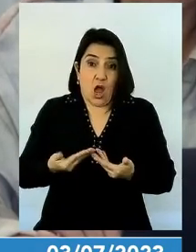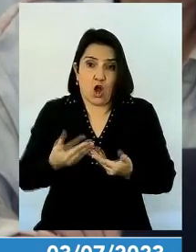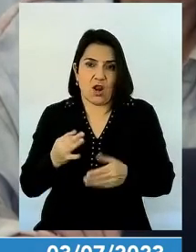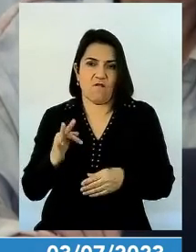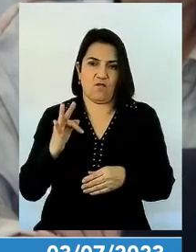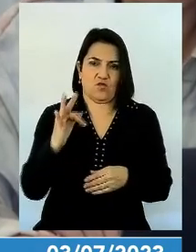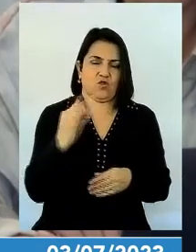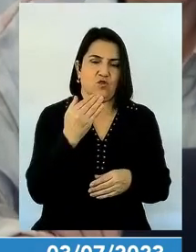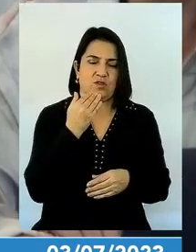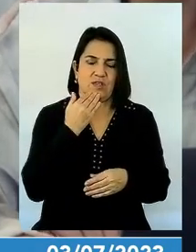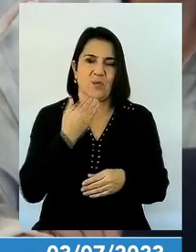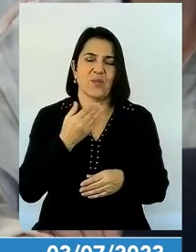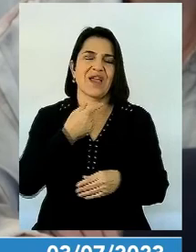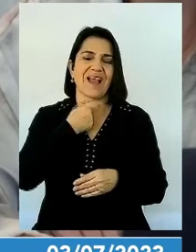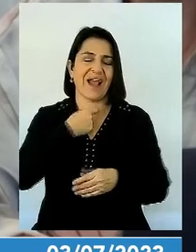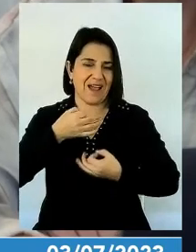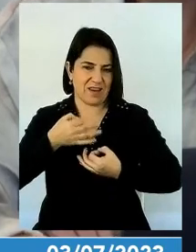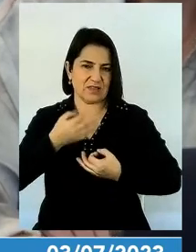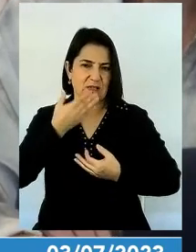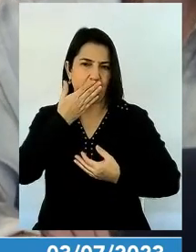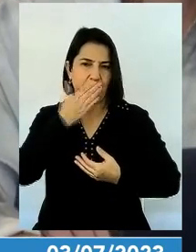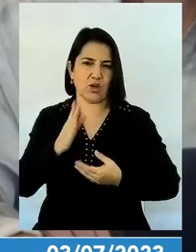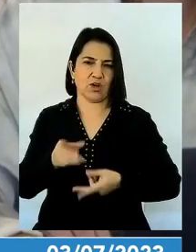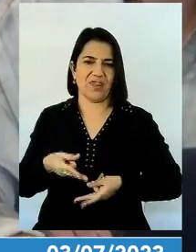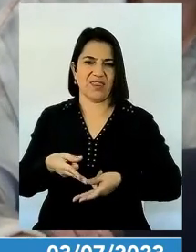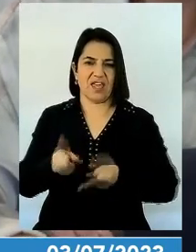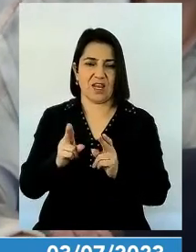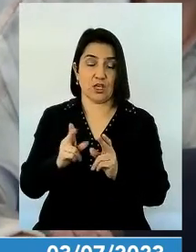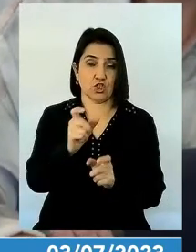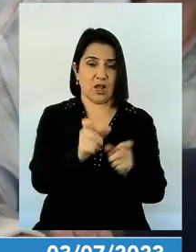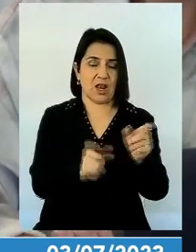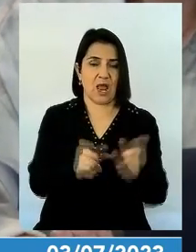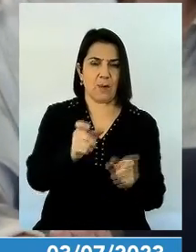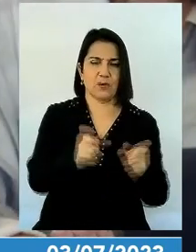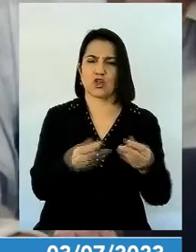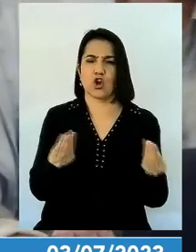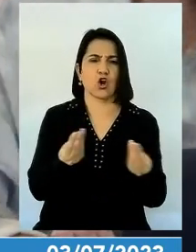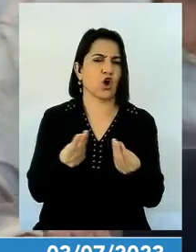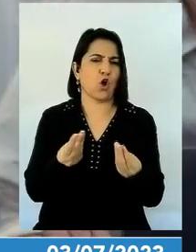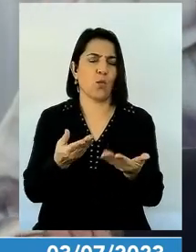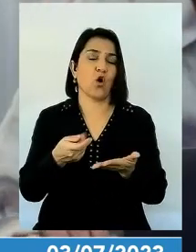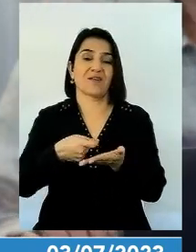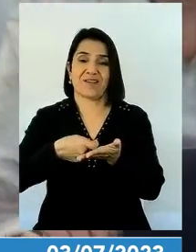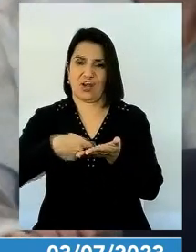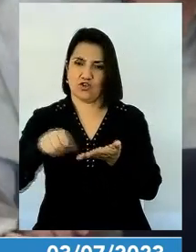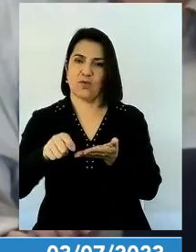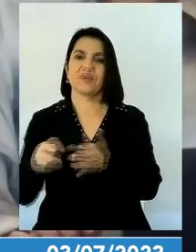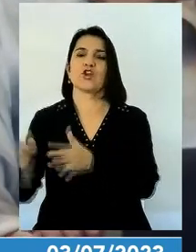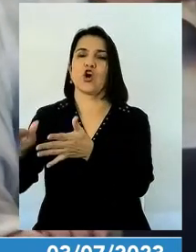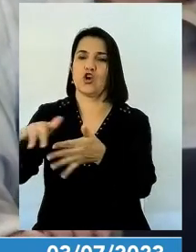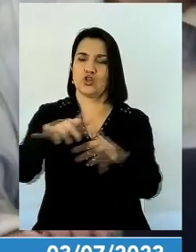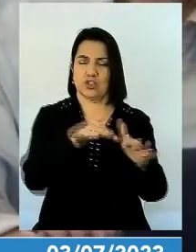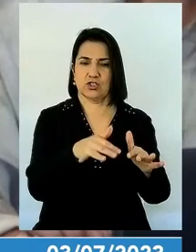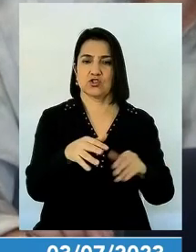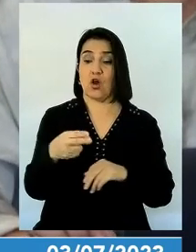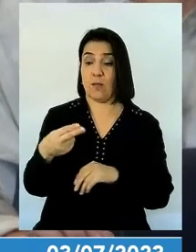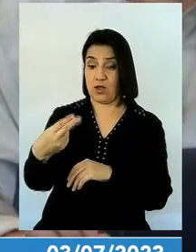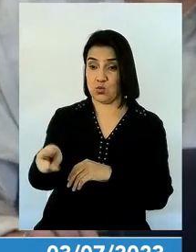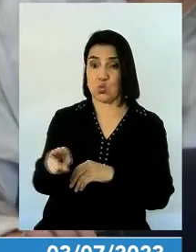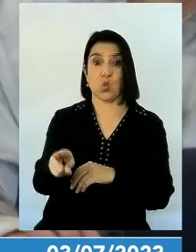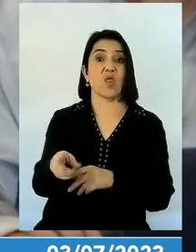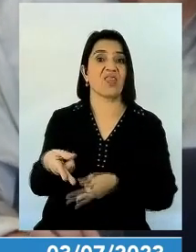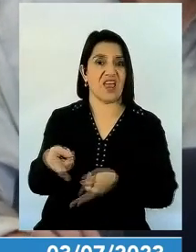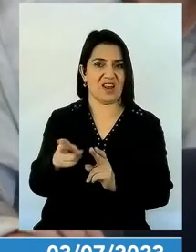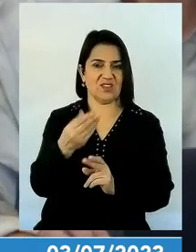garantizar y mejorar los derechos de la sociedad a través del reconocimiento de los océanos y sus ecosistemas como sujetos de derecho, la protección